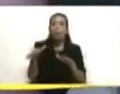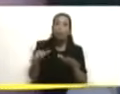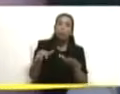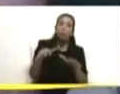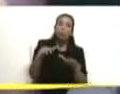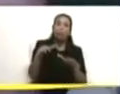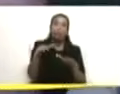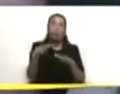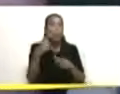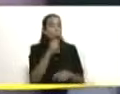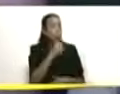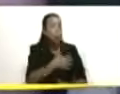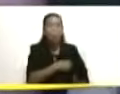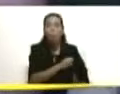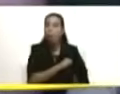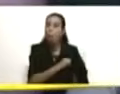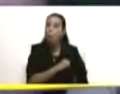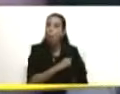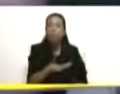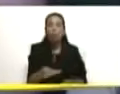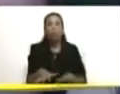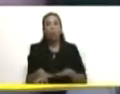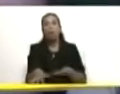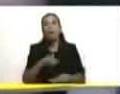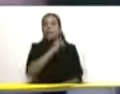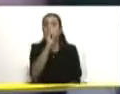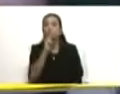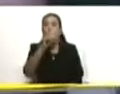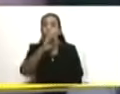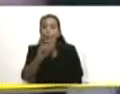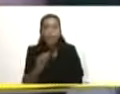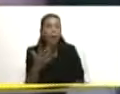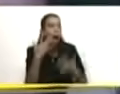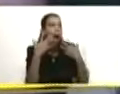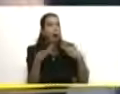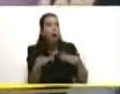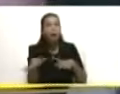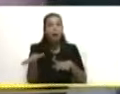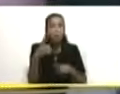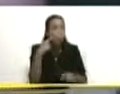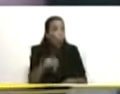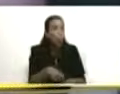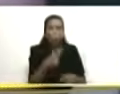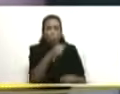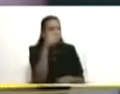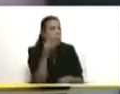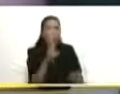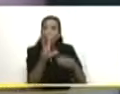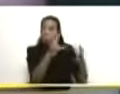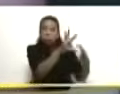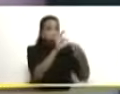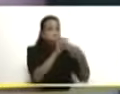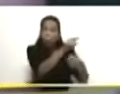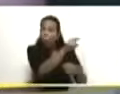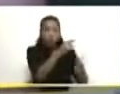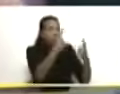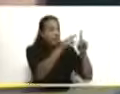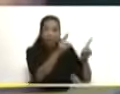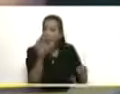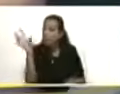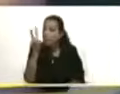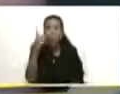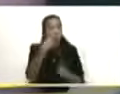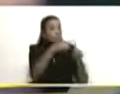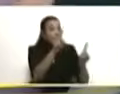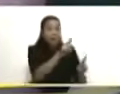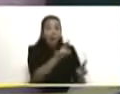jóvenes al año. Muy doloroso, por el fenómeno del fentanilo, y es una realidad a la que nosotros nunca vamos a llegar porque somos un pueblo diferente, pero que